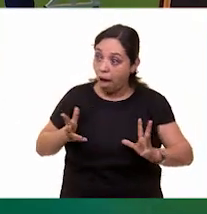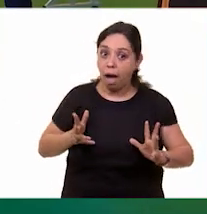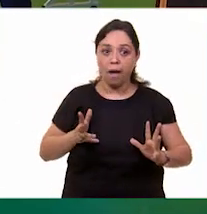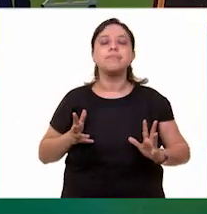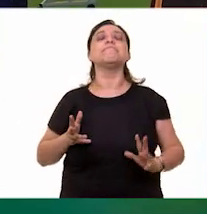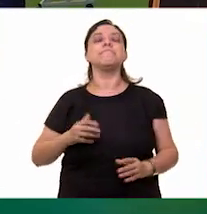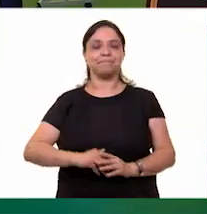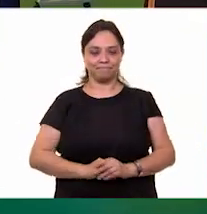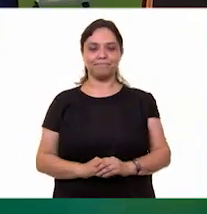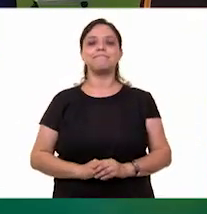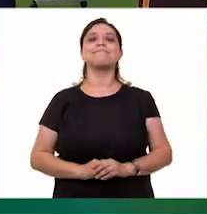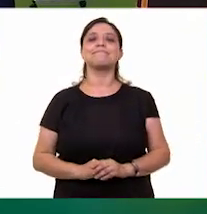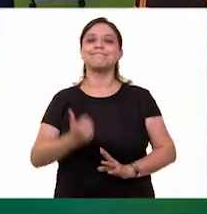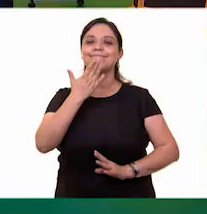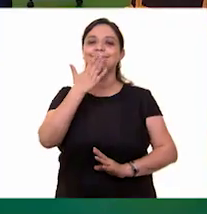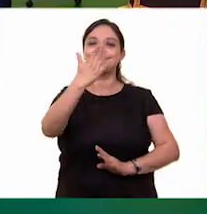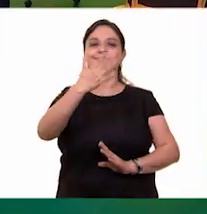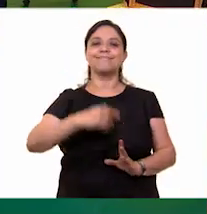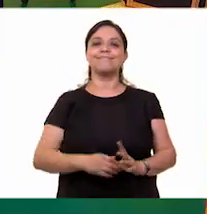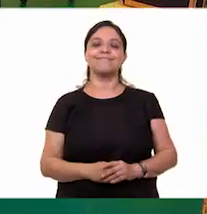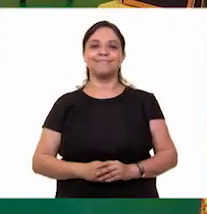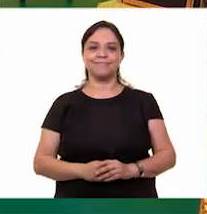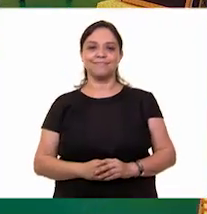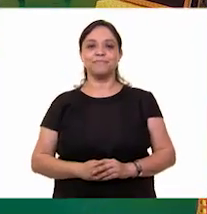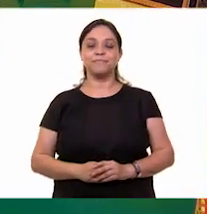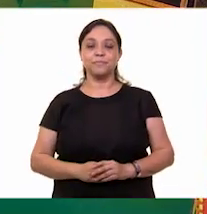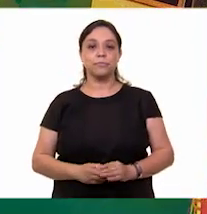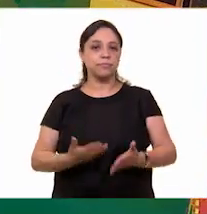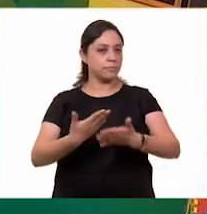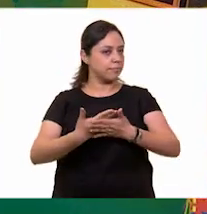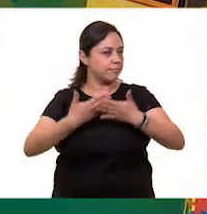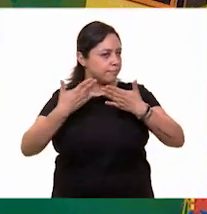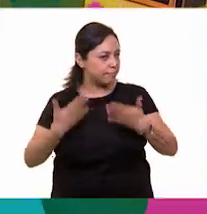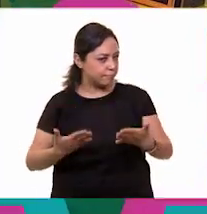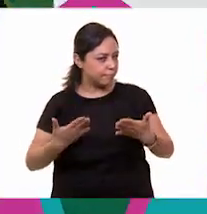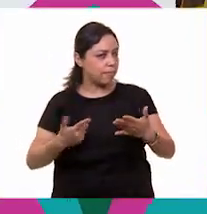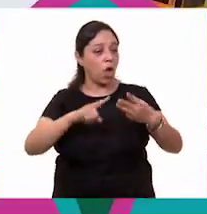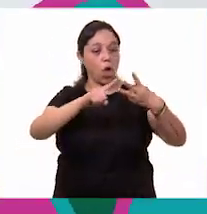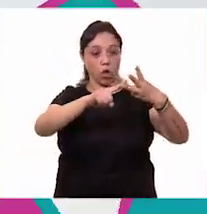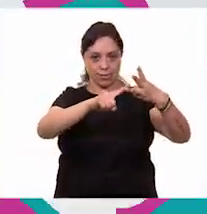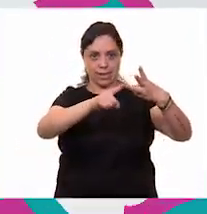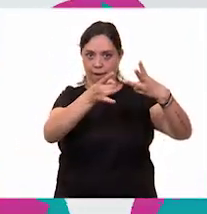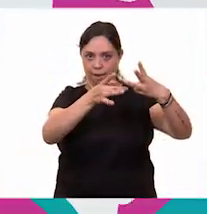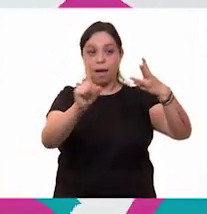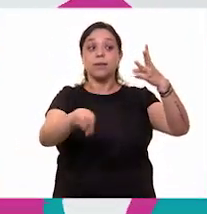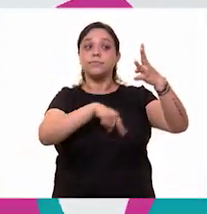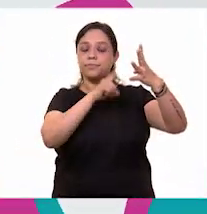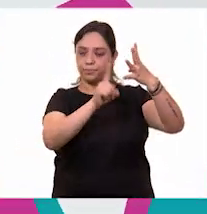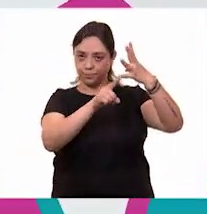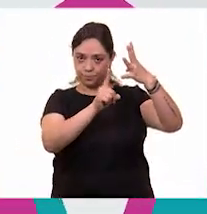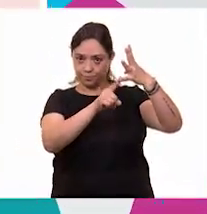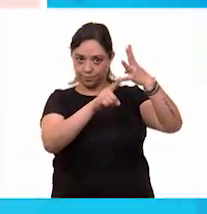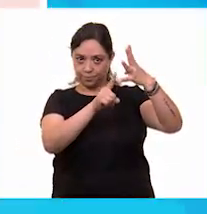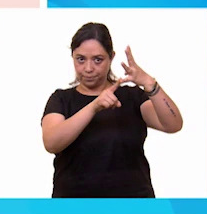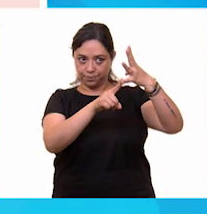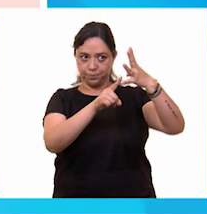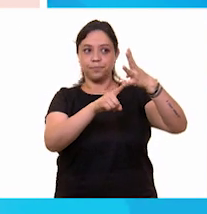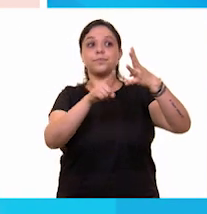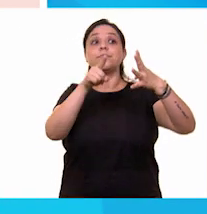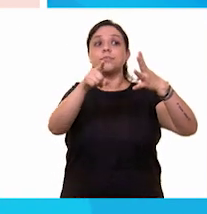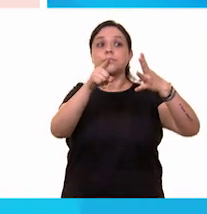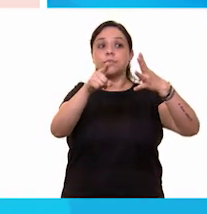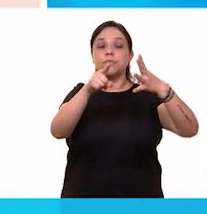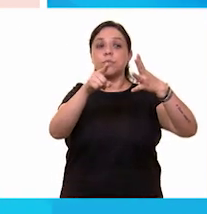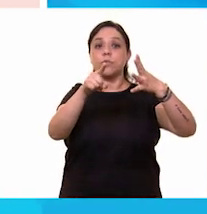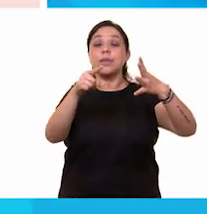estoy. Perfecto, muy bien. Ahora vamos con otra característica. Y dice, círculo dentro